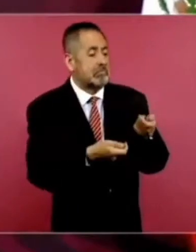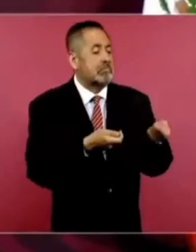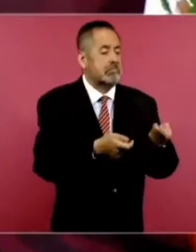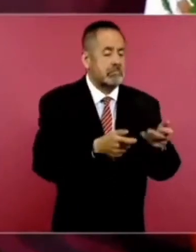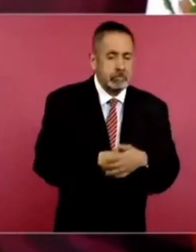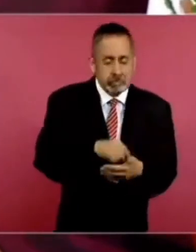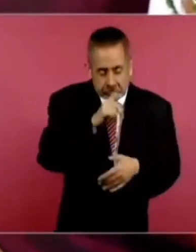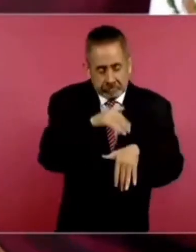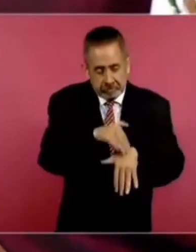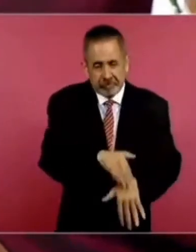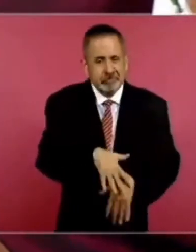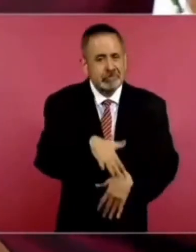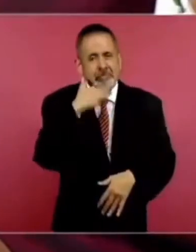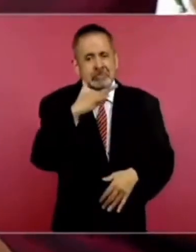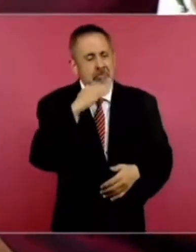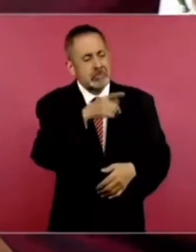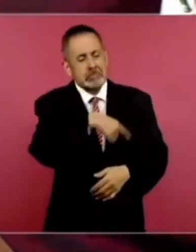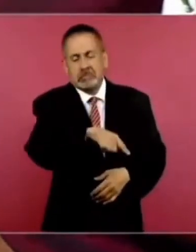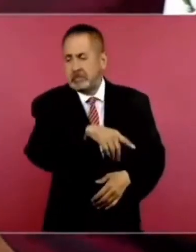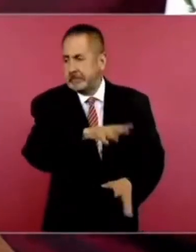y corruptas.